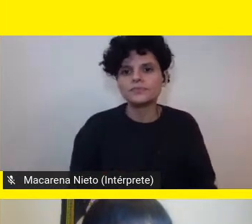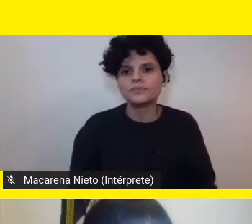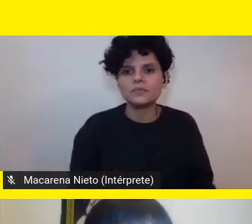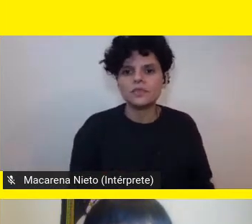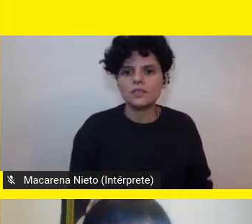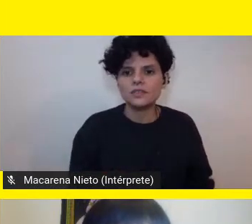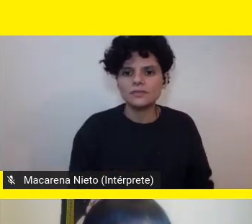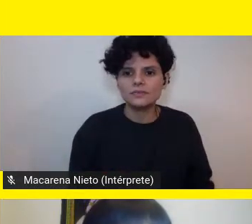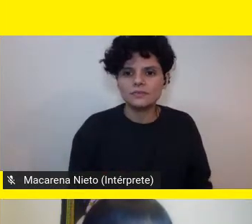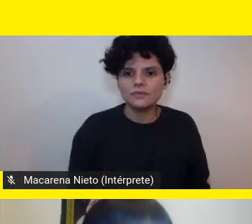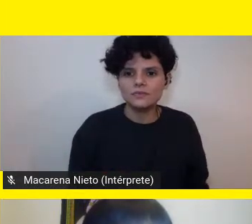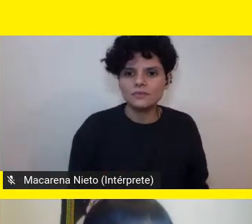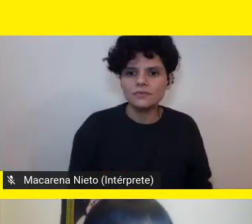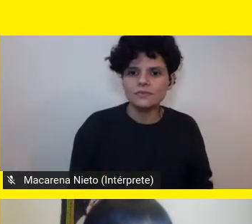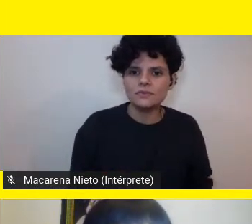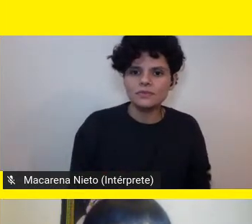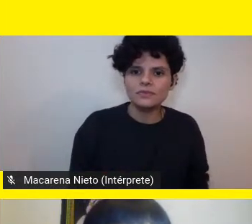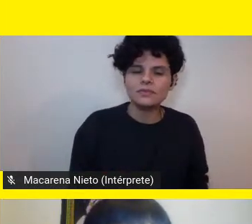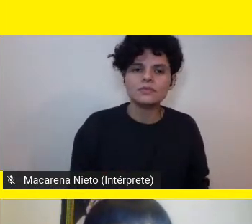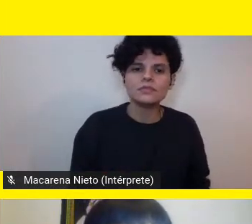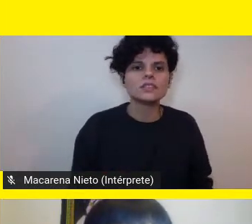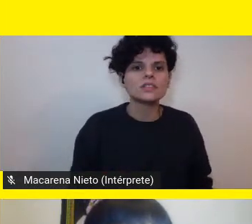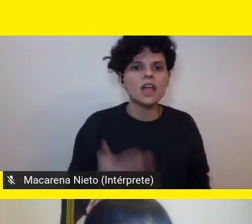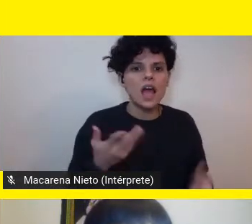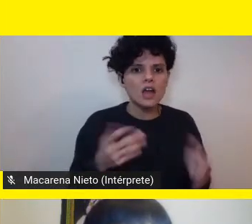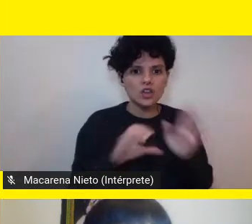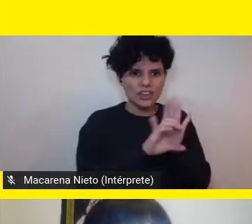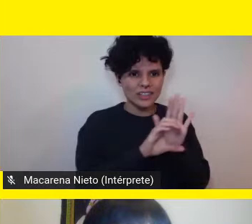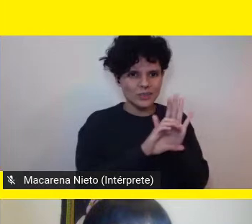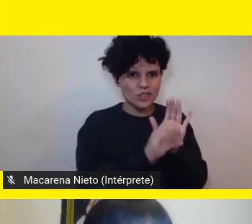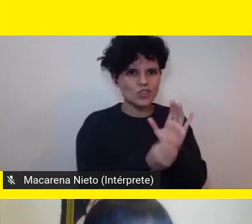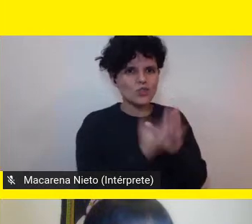la nueva constitución nos ofrece una gran posibilidad.